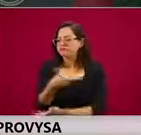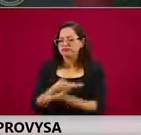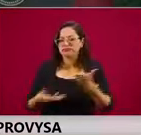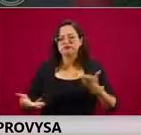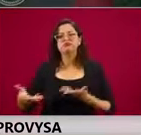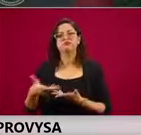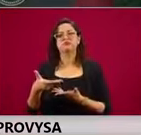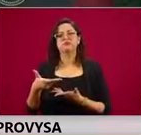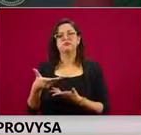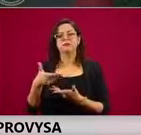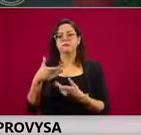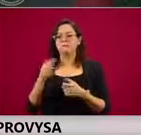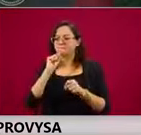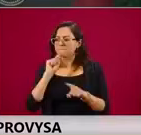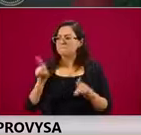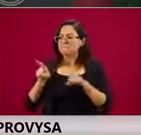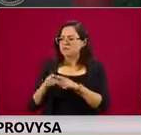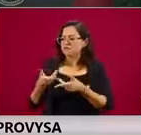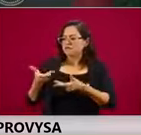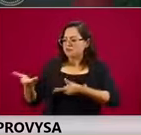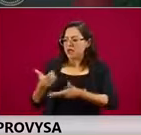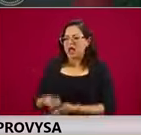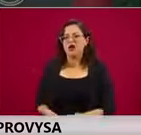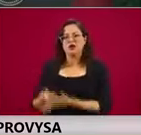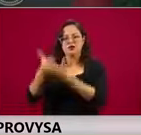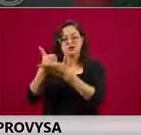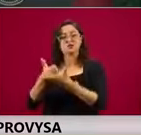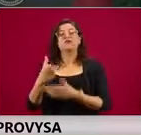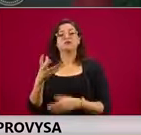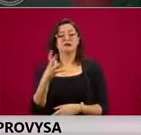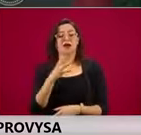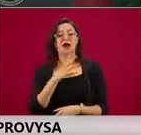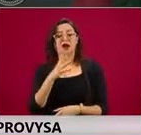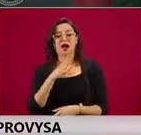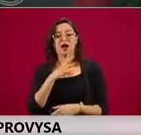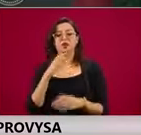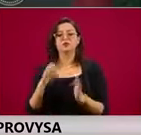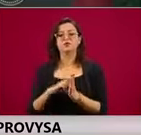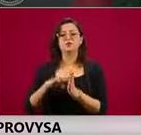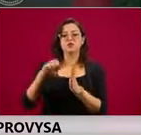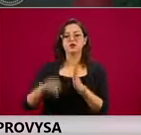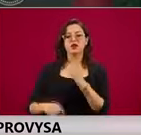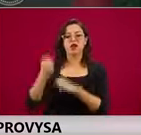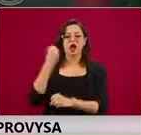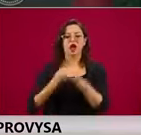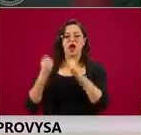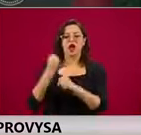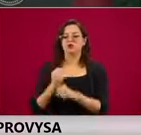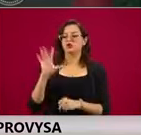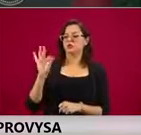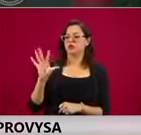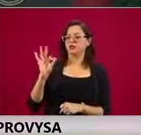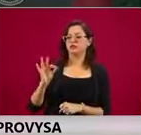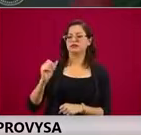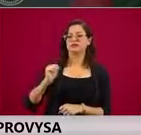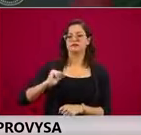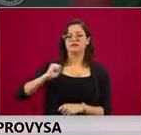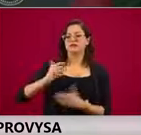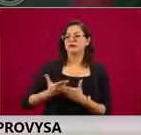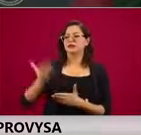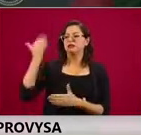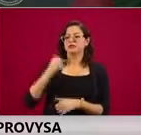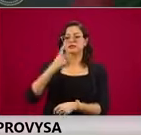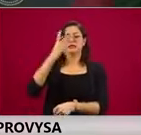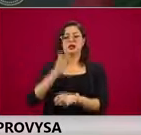cuestión hispana, porque no está muy bien visto en esa cuestión, a Donald Trump. Sí. Aquí la pregunta sería para